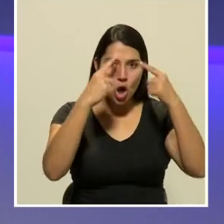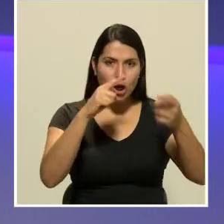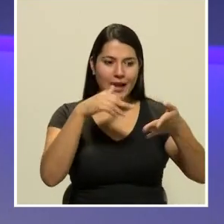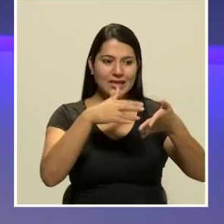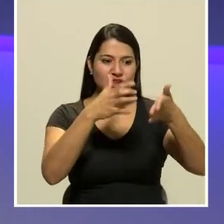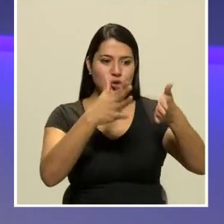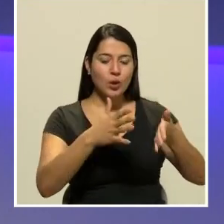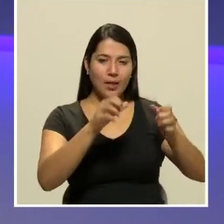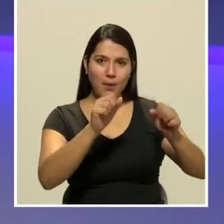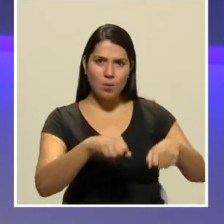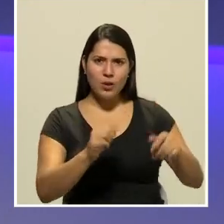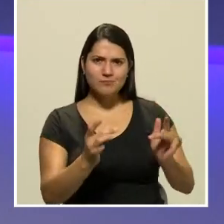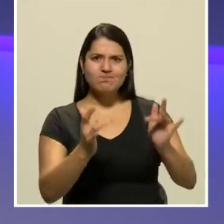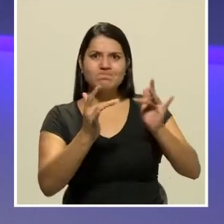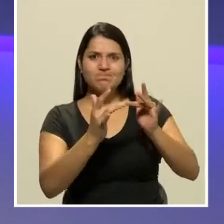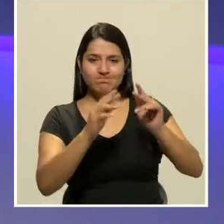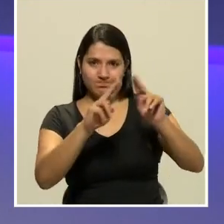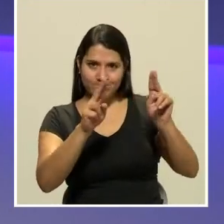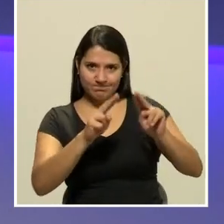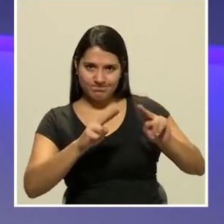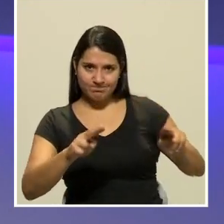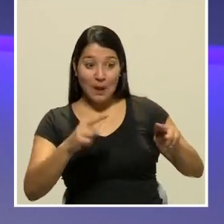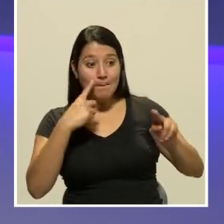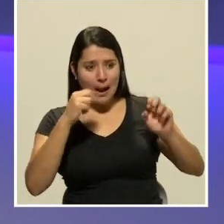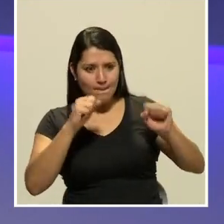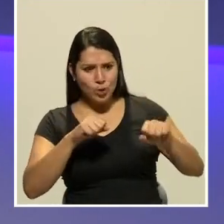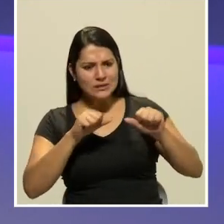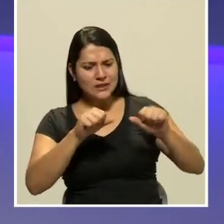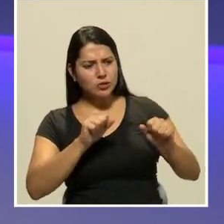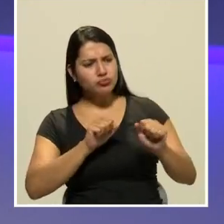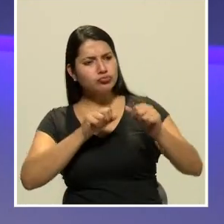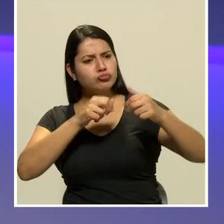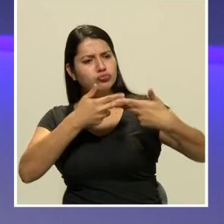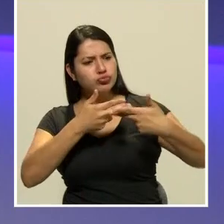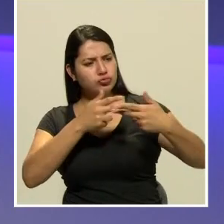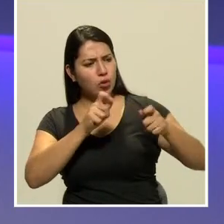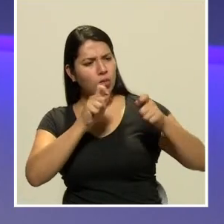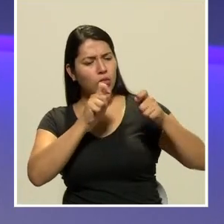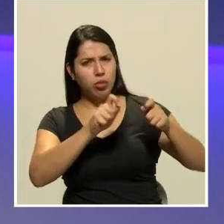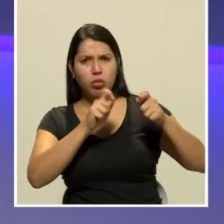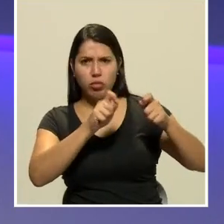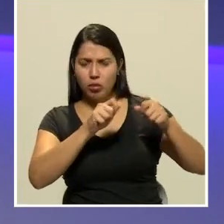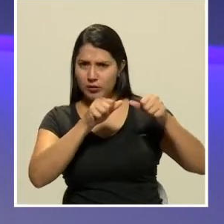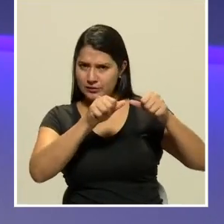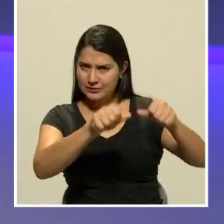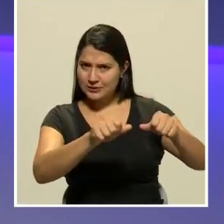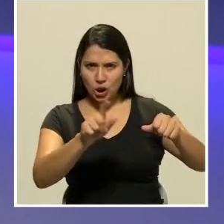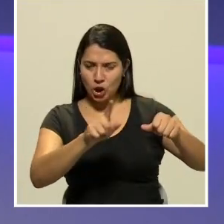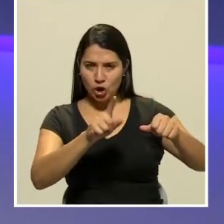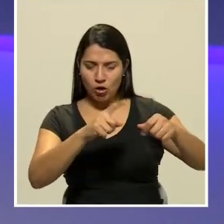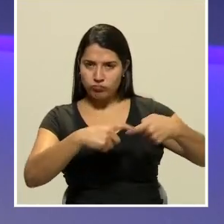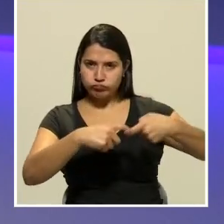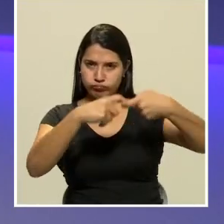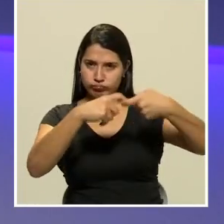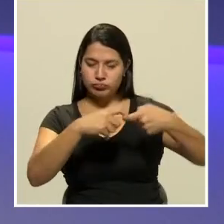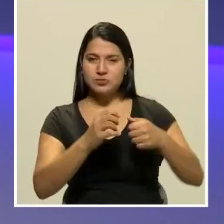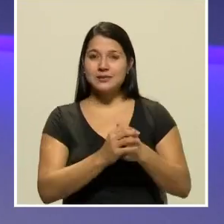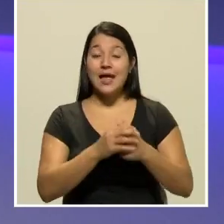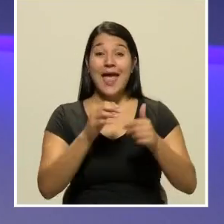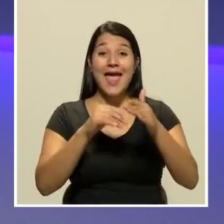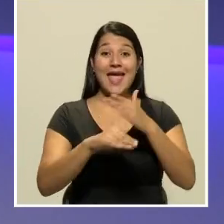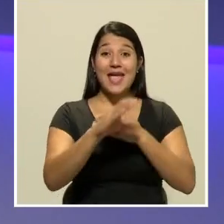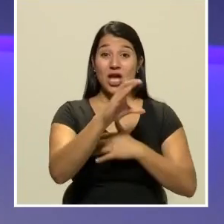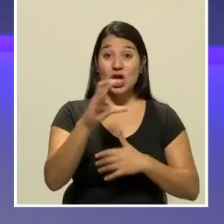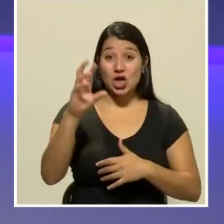opciones virtuales para transmitir conocimiento. En Costa Rica, un actor con una larguísima